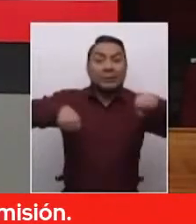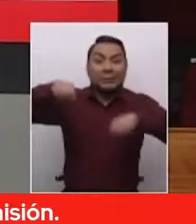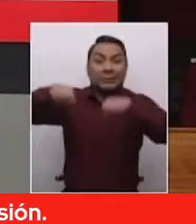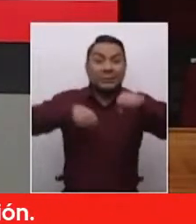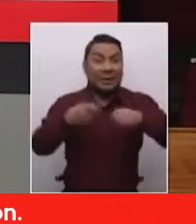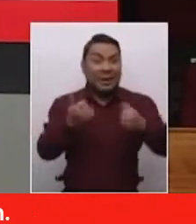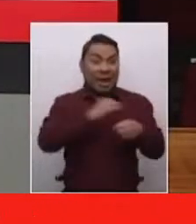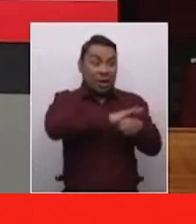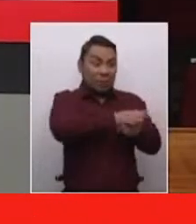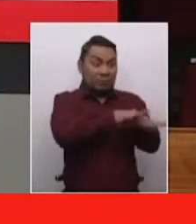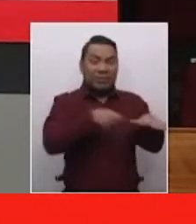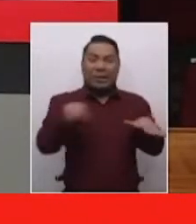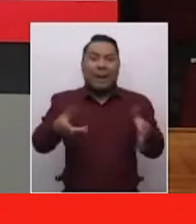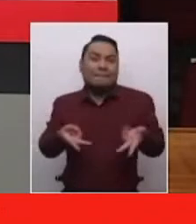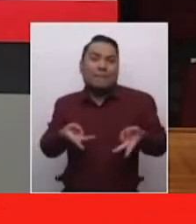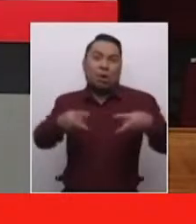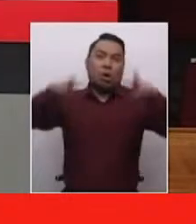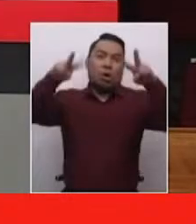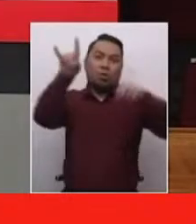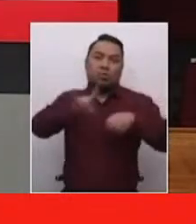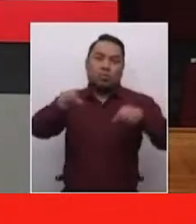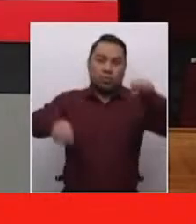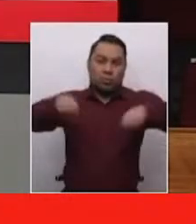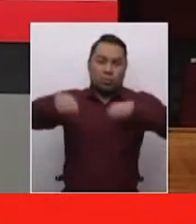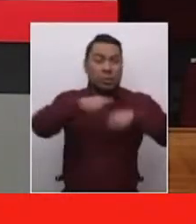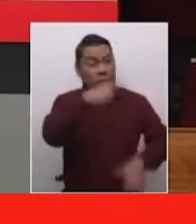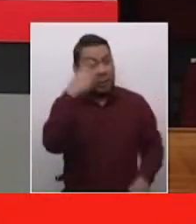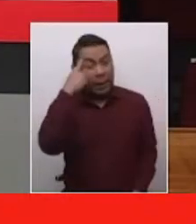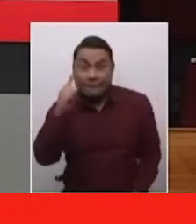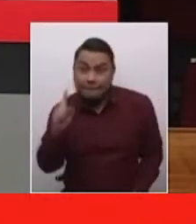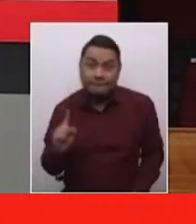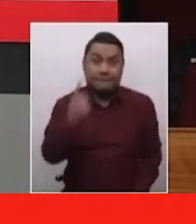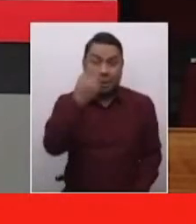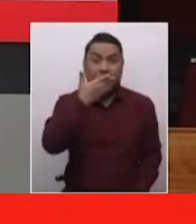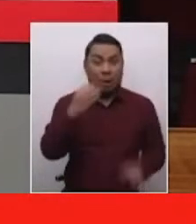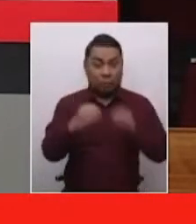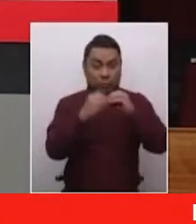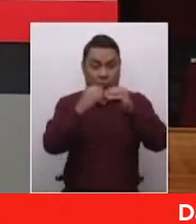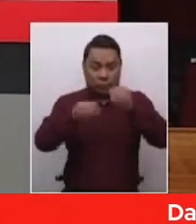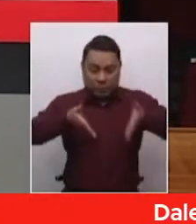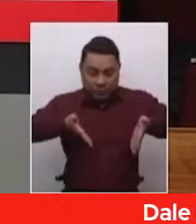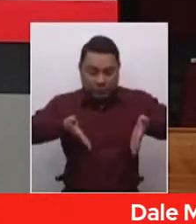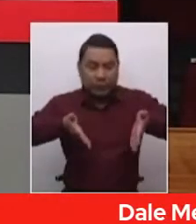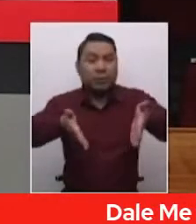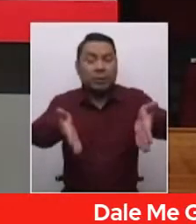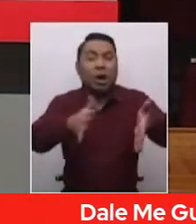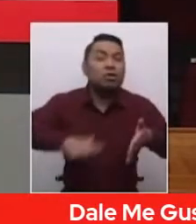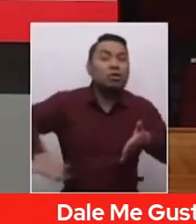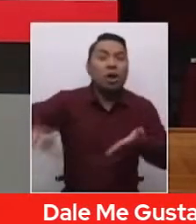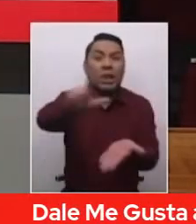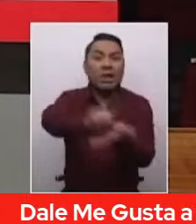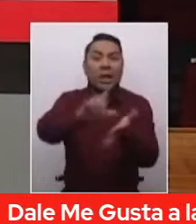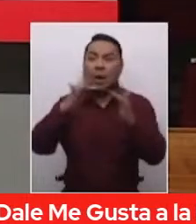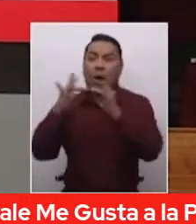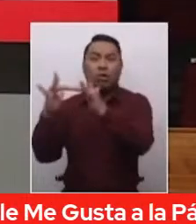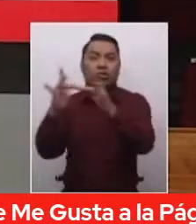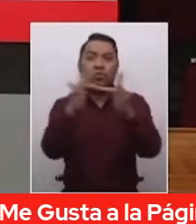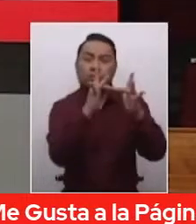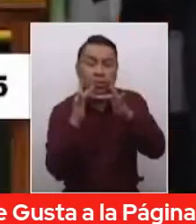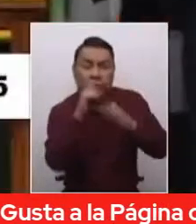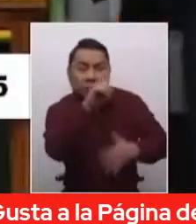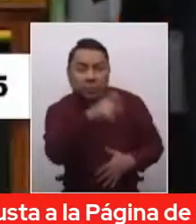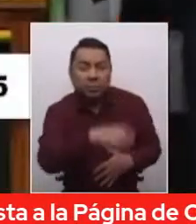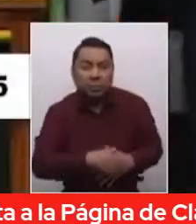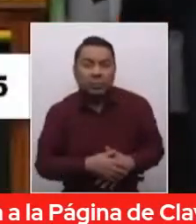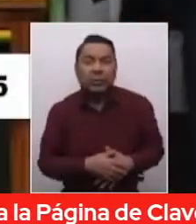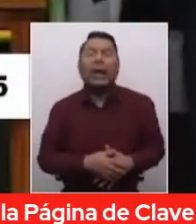de la pandemia. ¿Considera que es prioritario la creación de una red de ciclovías que integre a Lima Metropolitana?